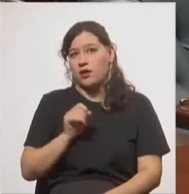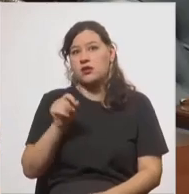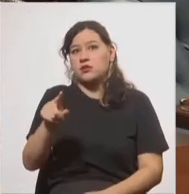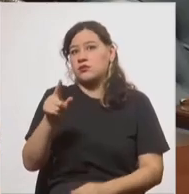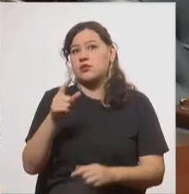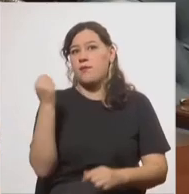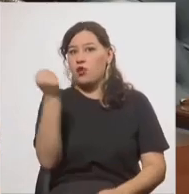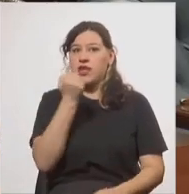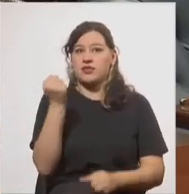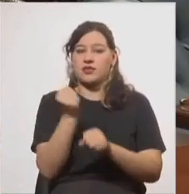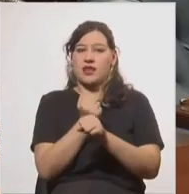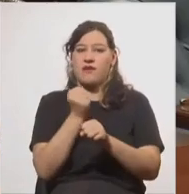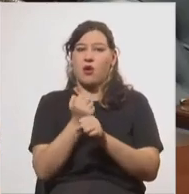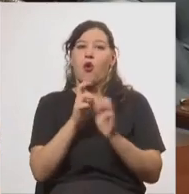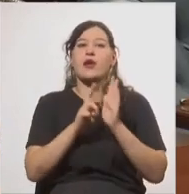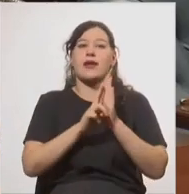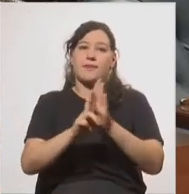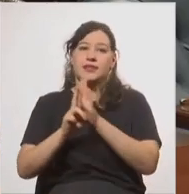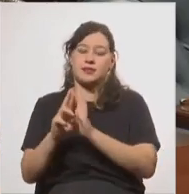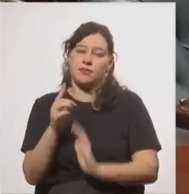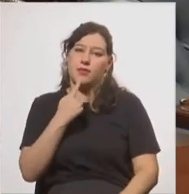estructura y los lugares de representación.